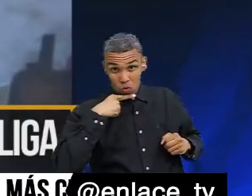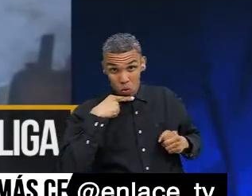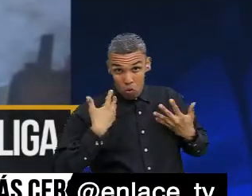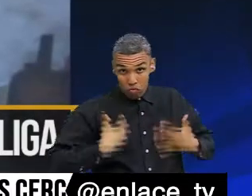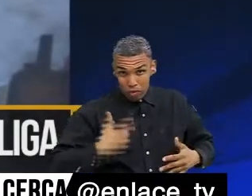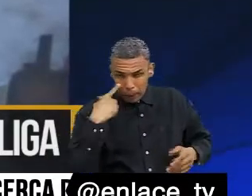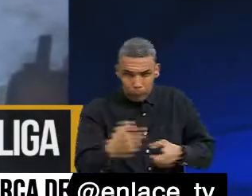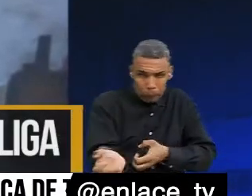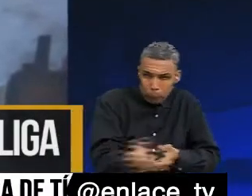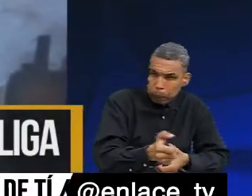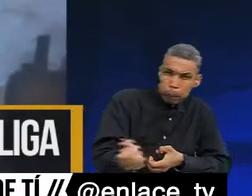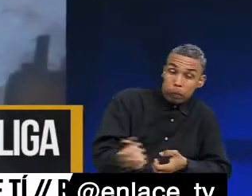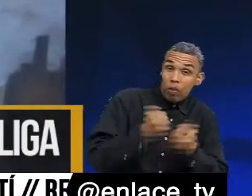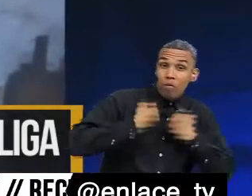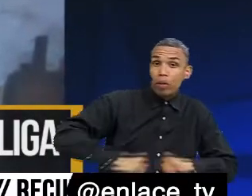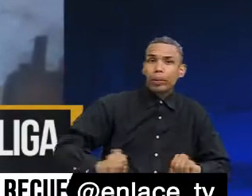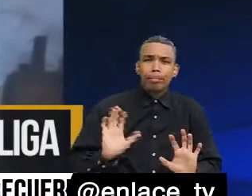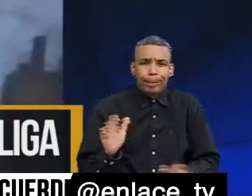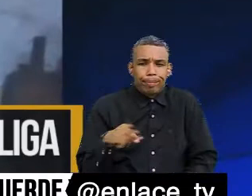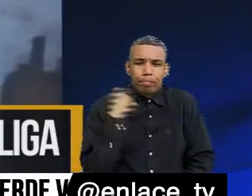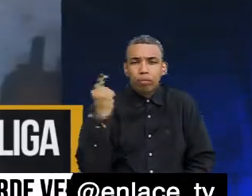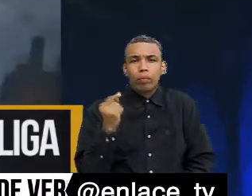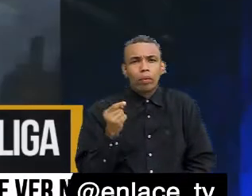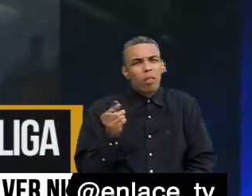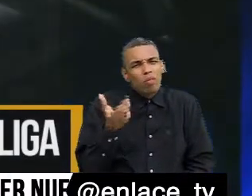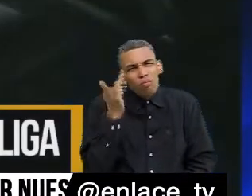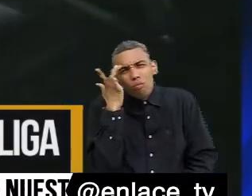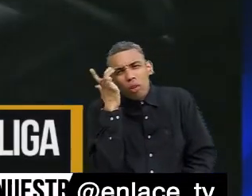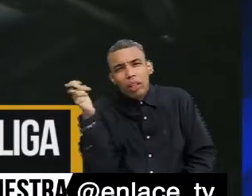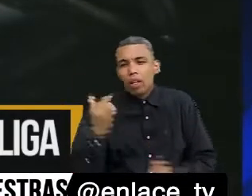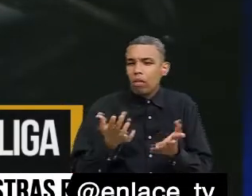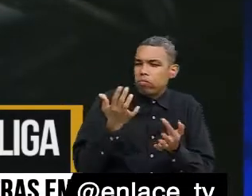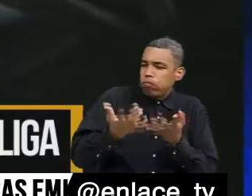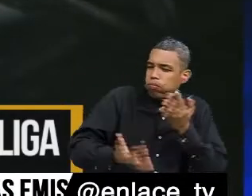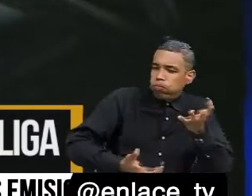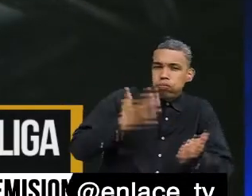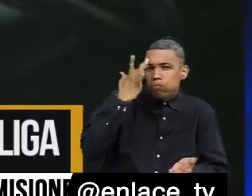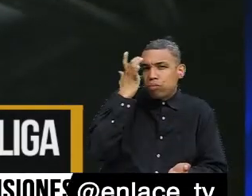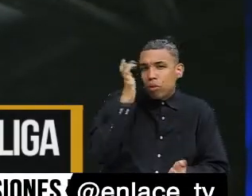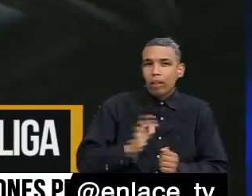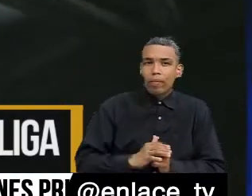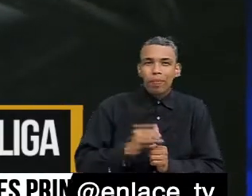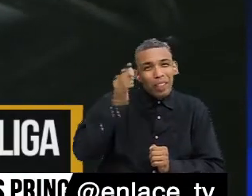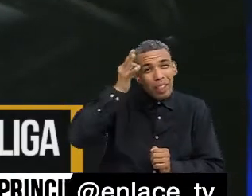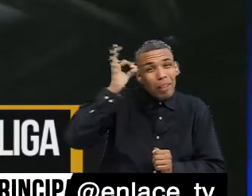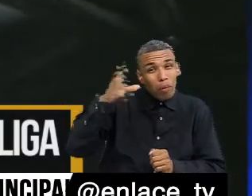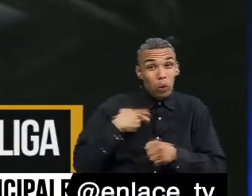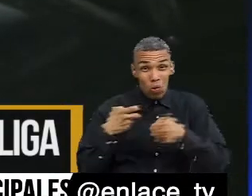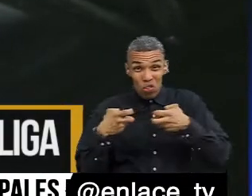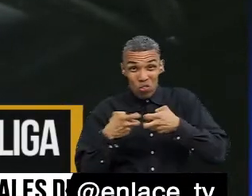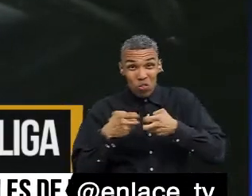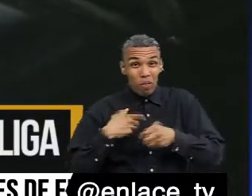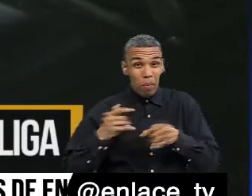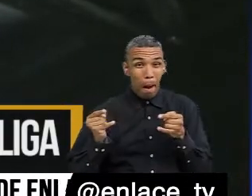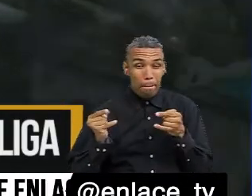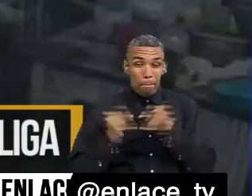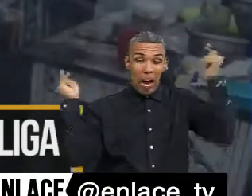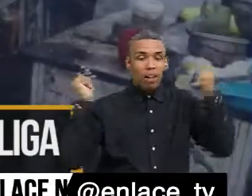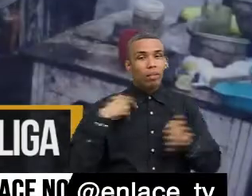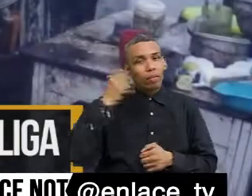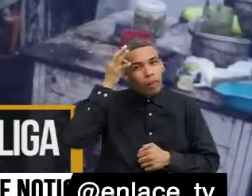es que un cortocircuito sería el causante de la conflagración que inició sobre la una de la mañana según el reporte de este organismo de